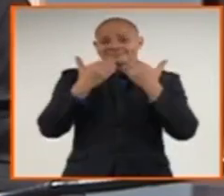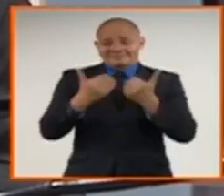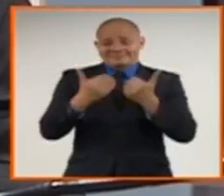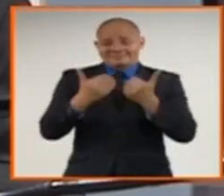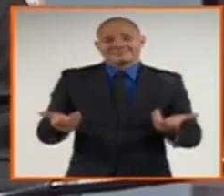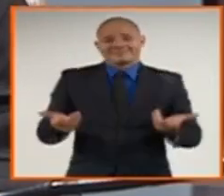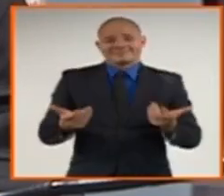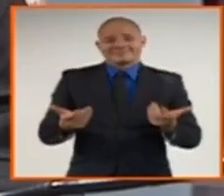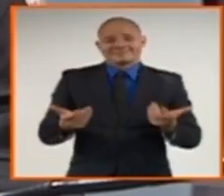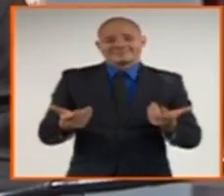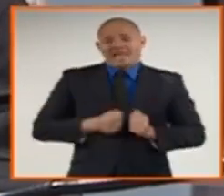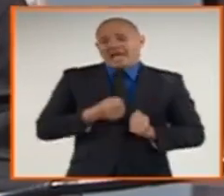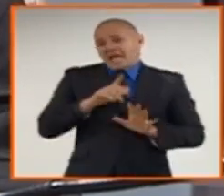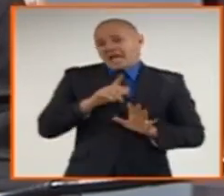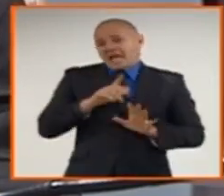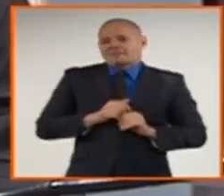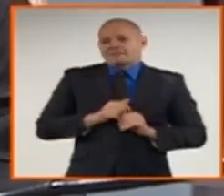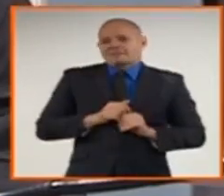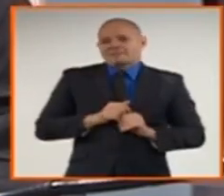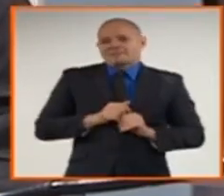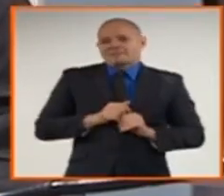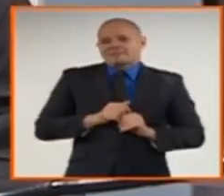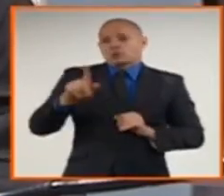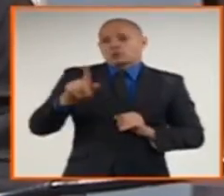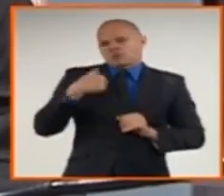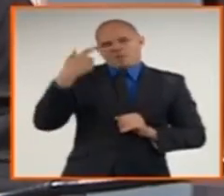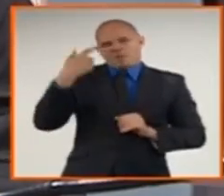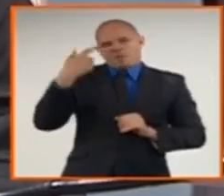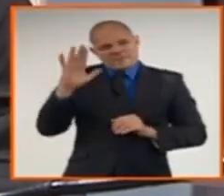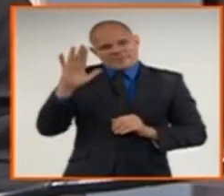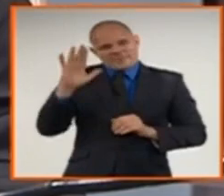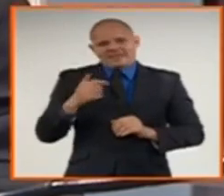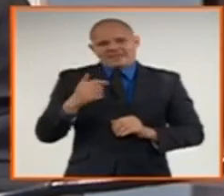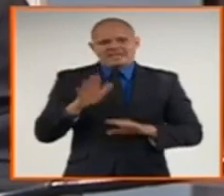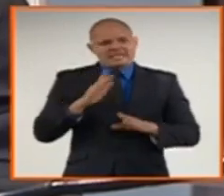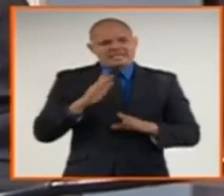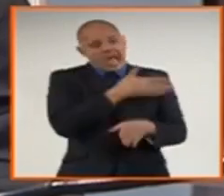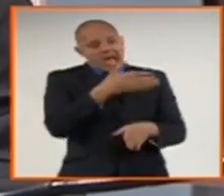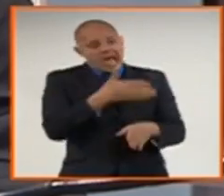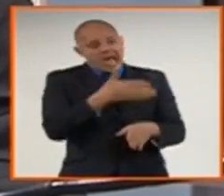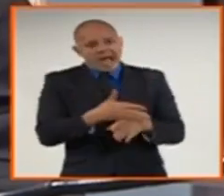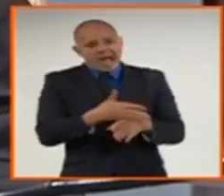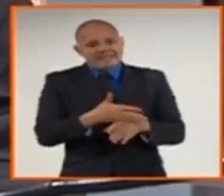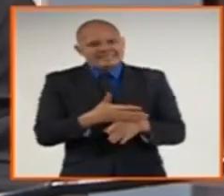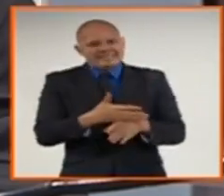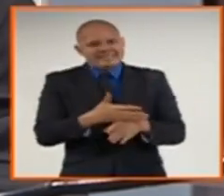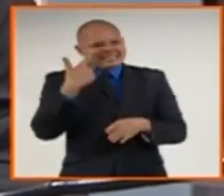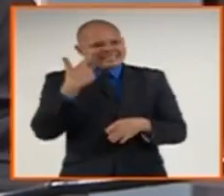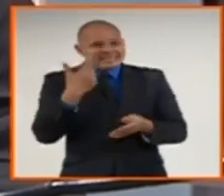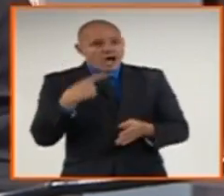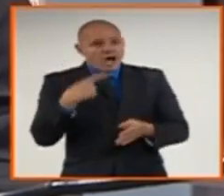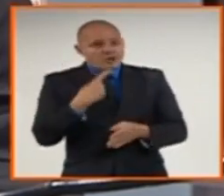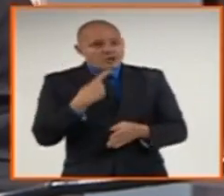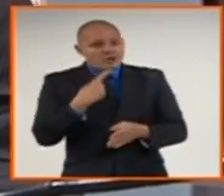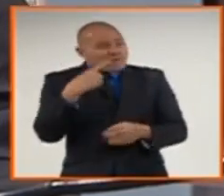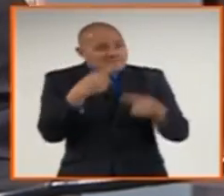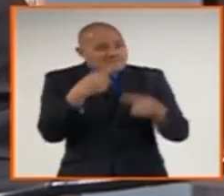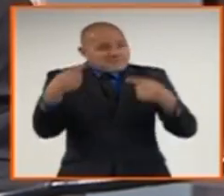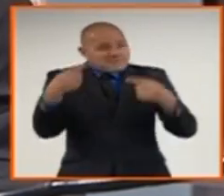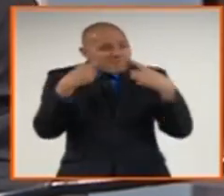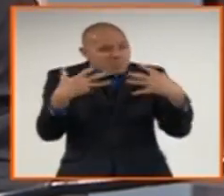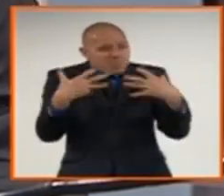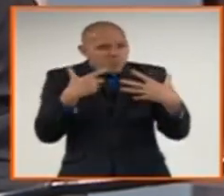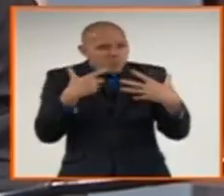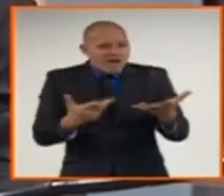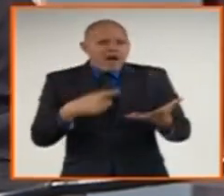si me pregunta de las cosas más emocionantes que hemos vivido en todo esto, es primero haber logrado llegar a los niños y segundo haber